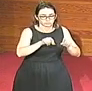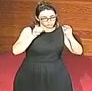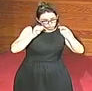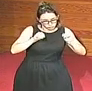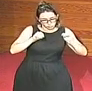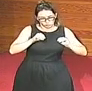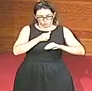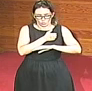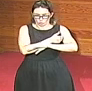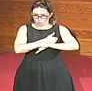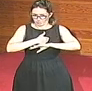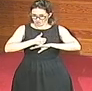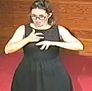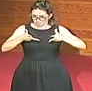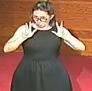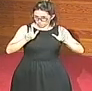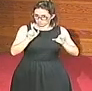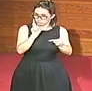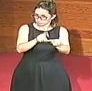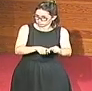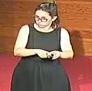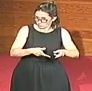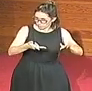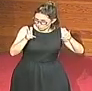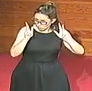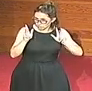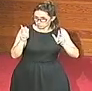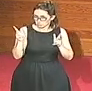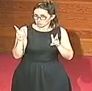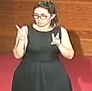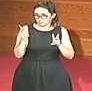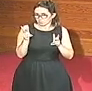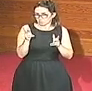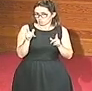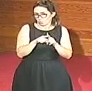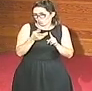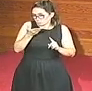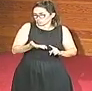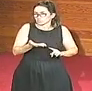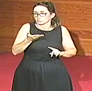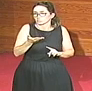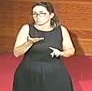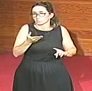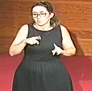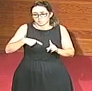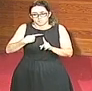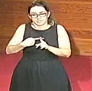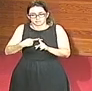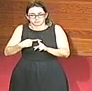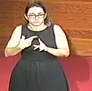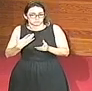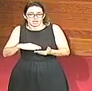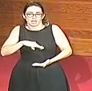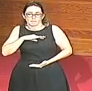democrática, en actividad democrática, que la Unión Europea forma como pilar, y capacidades básicas, te voy a